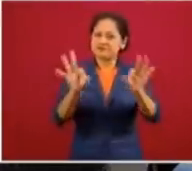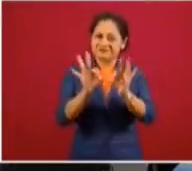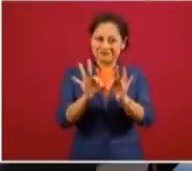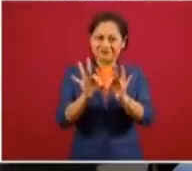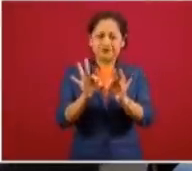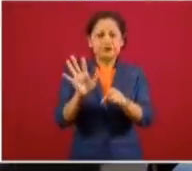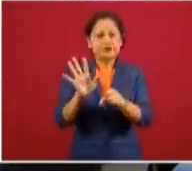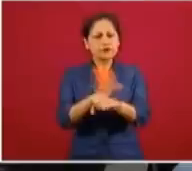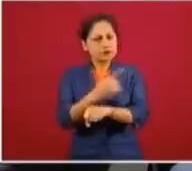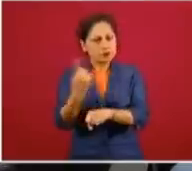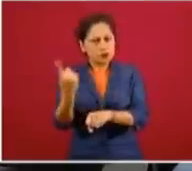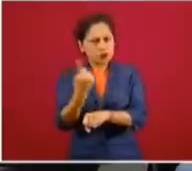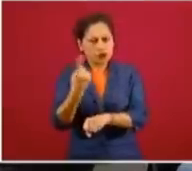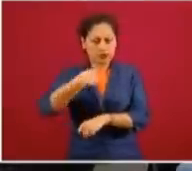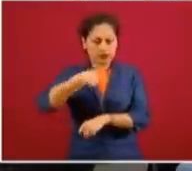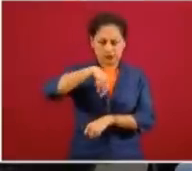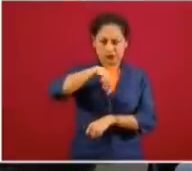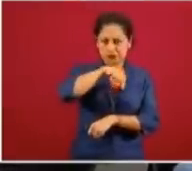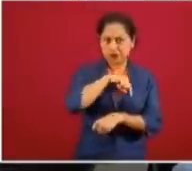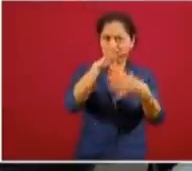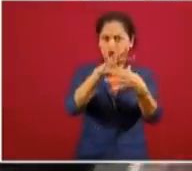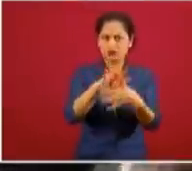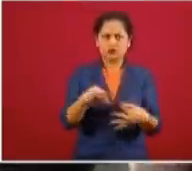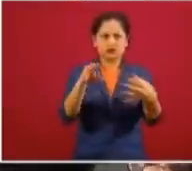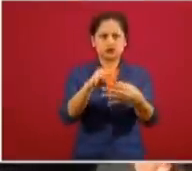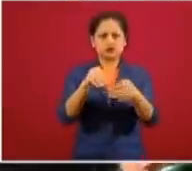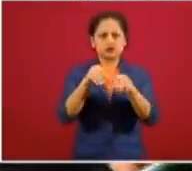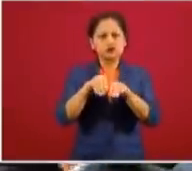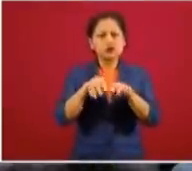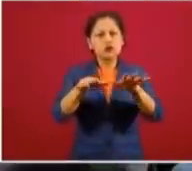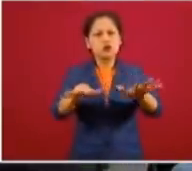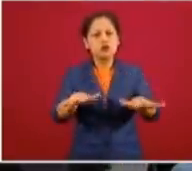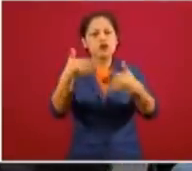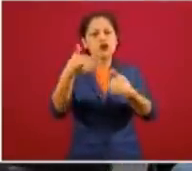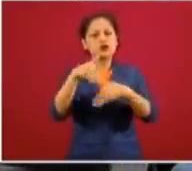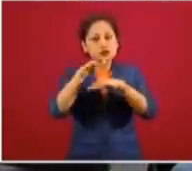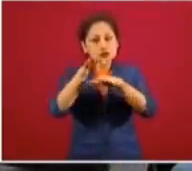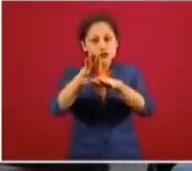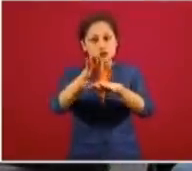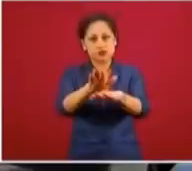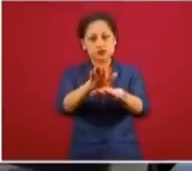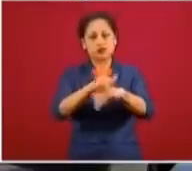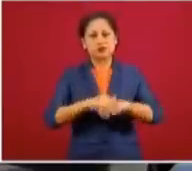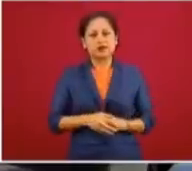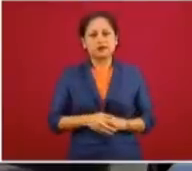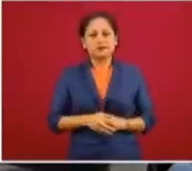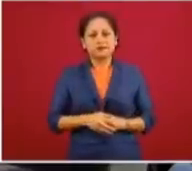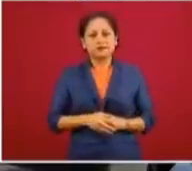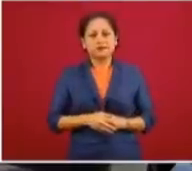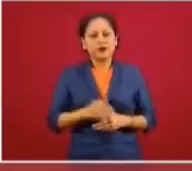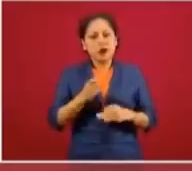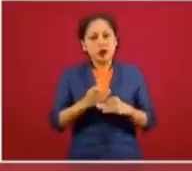a informar sobre el diagnóstico y las